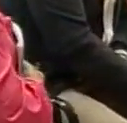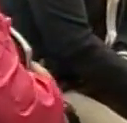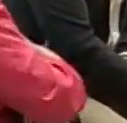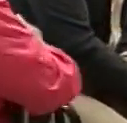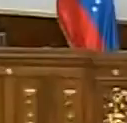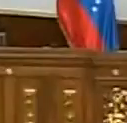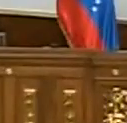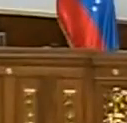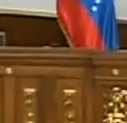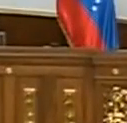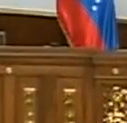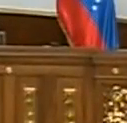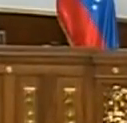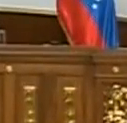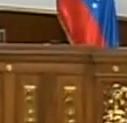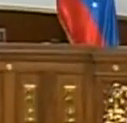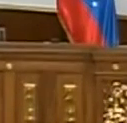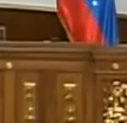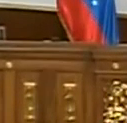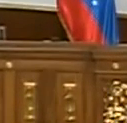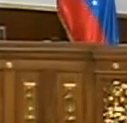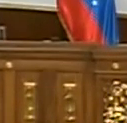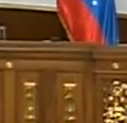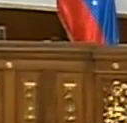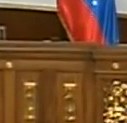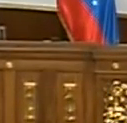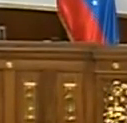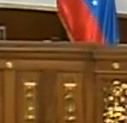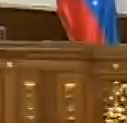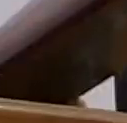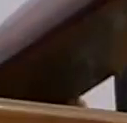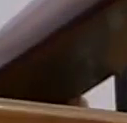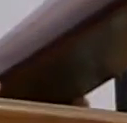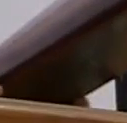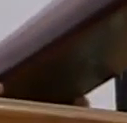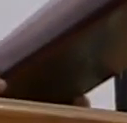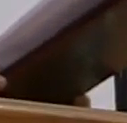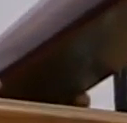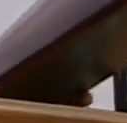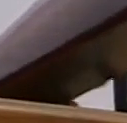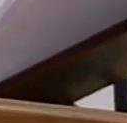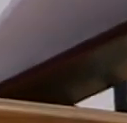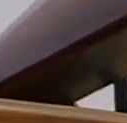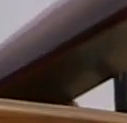Y artículo primero, correcto. Artículo 2, finalidades.